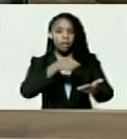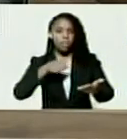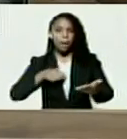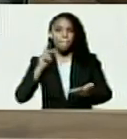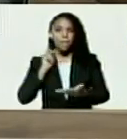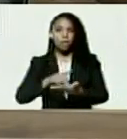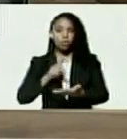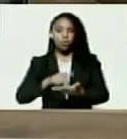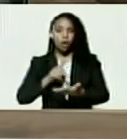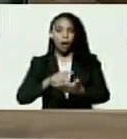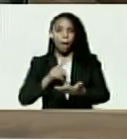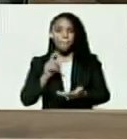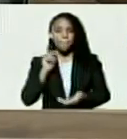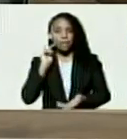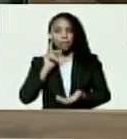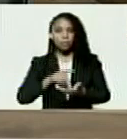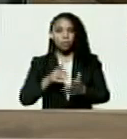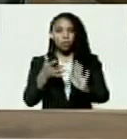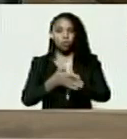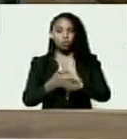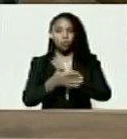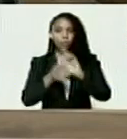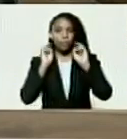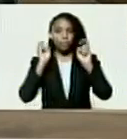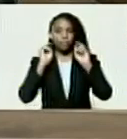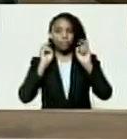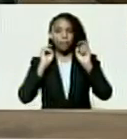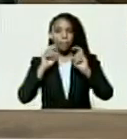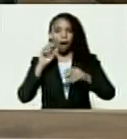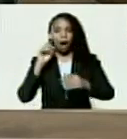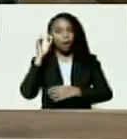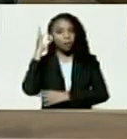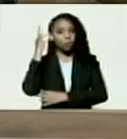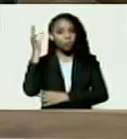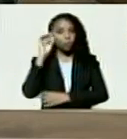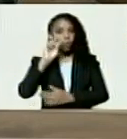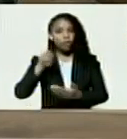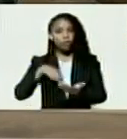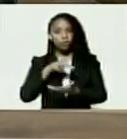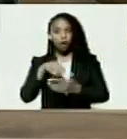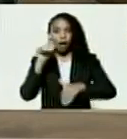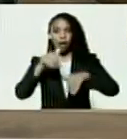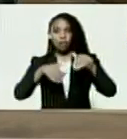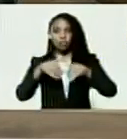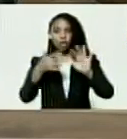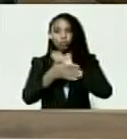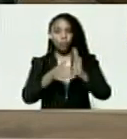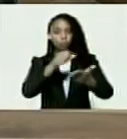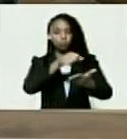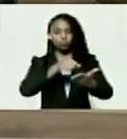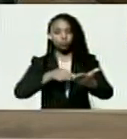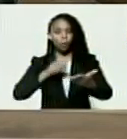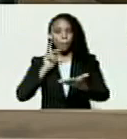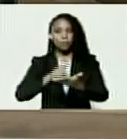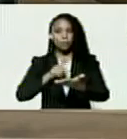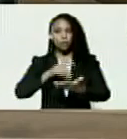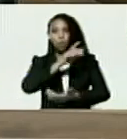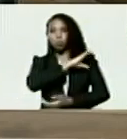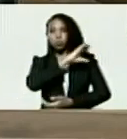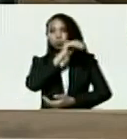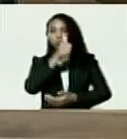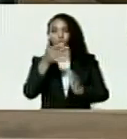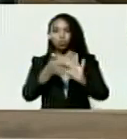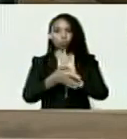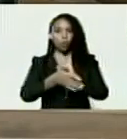perdón, ciudadano Jairo Javier Garrillo Motaván, ciudadano Wilson Gómez Guevara, ciudadana Carmen